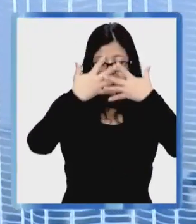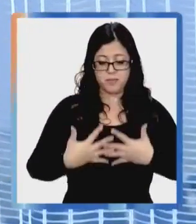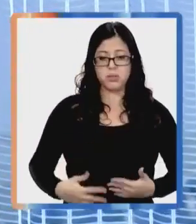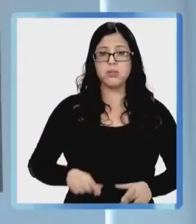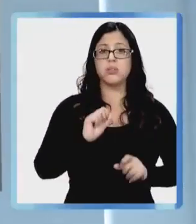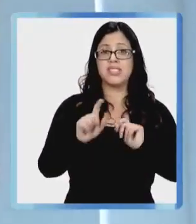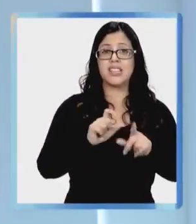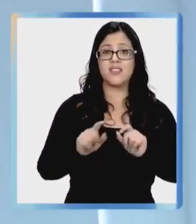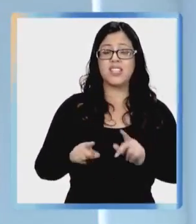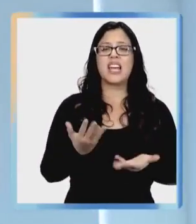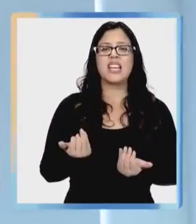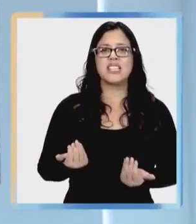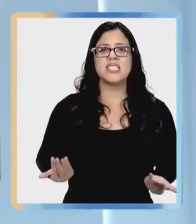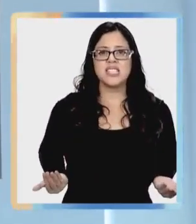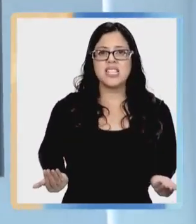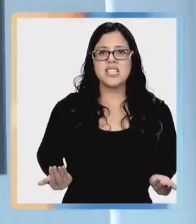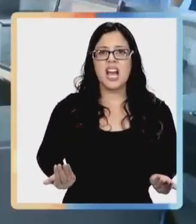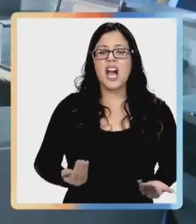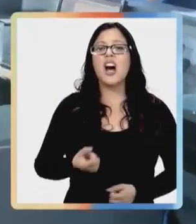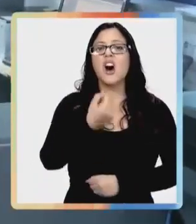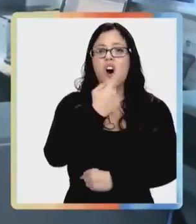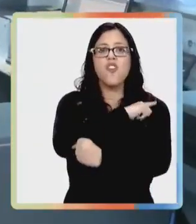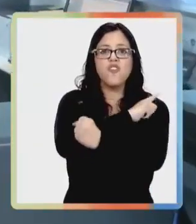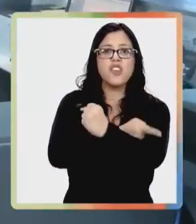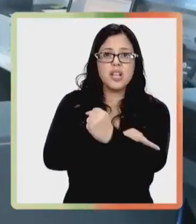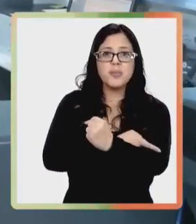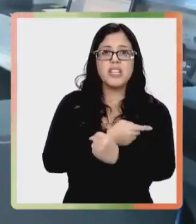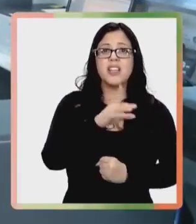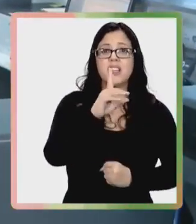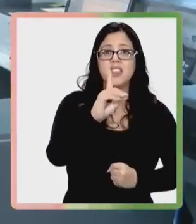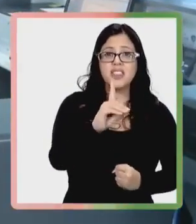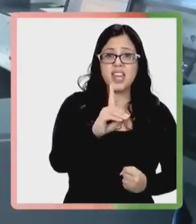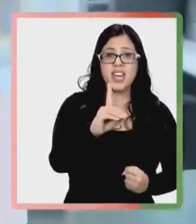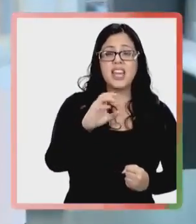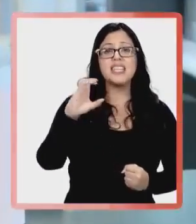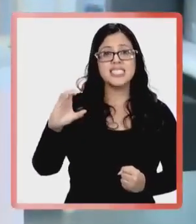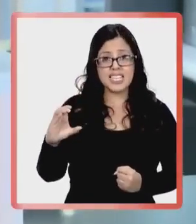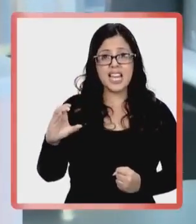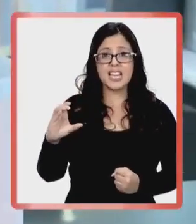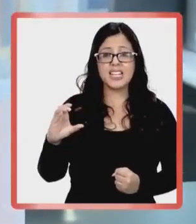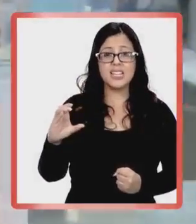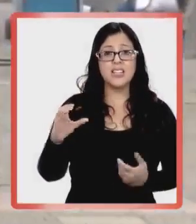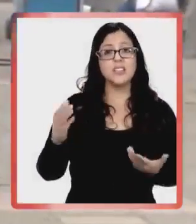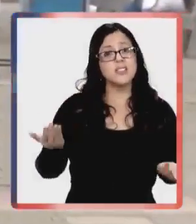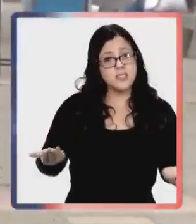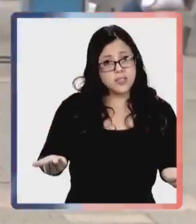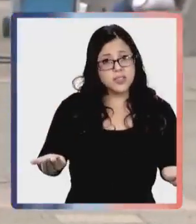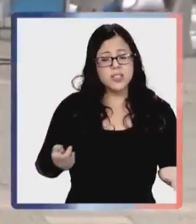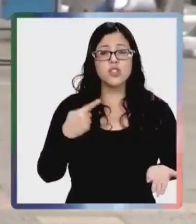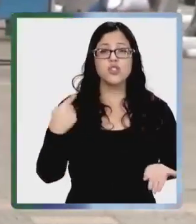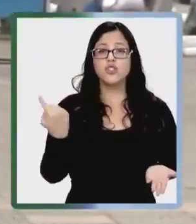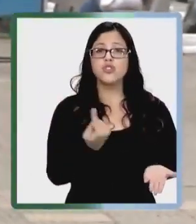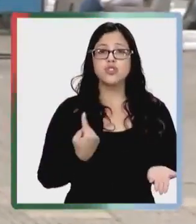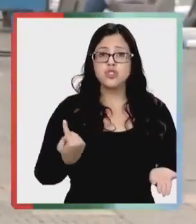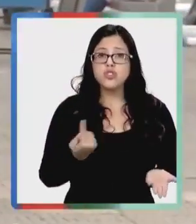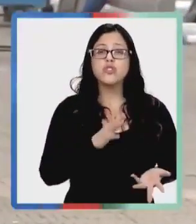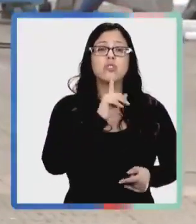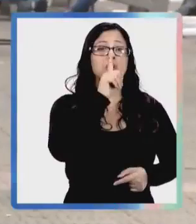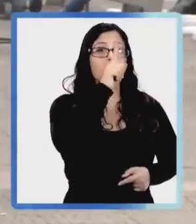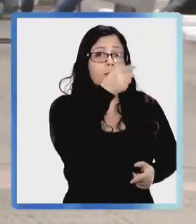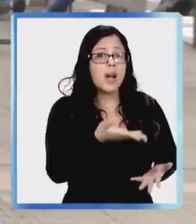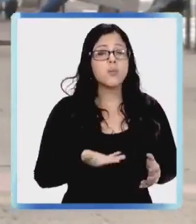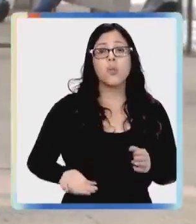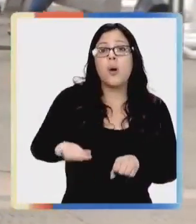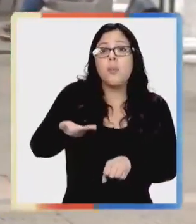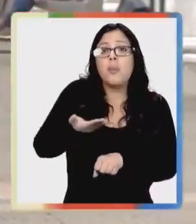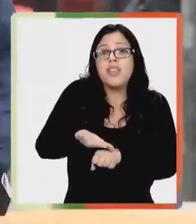inmunológico necesita de las vitaminas, especialmente vitamina D y vitamina C. Por lo tanto, nosotros